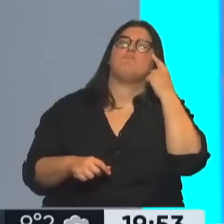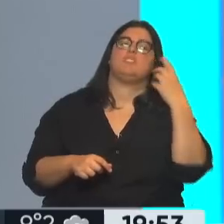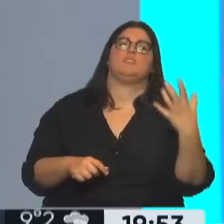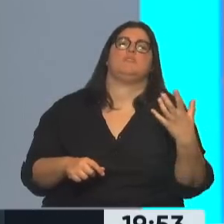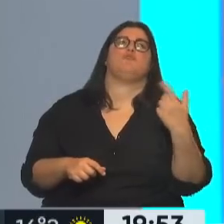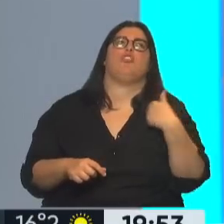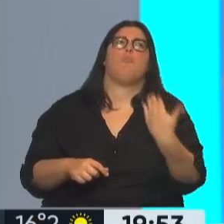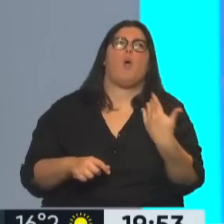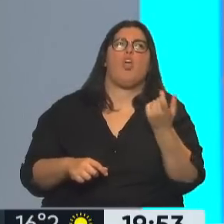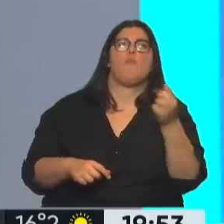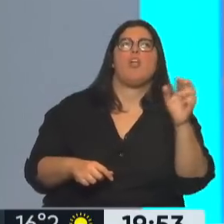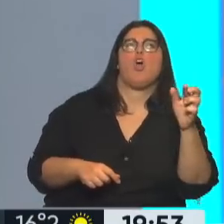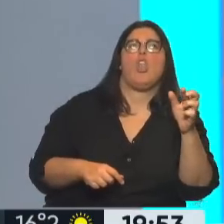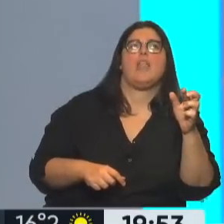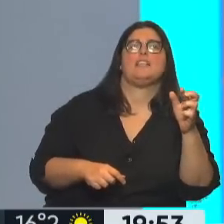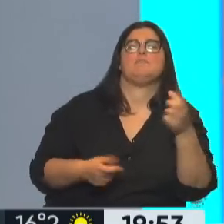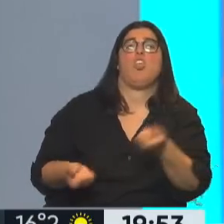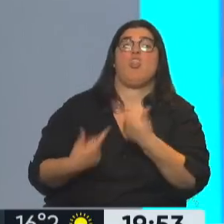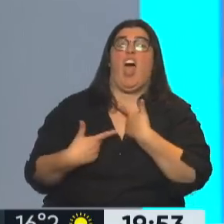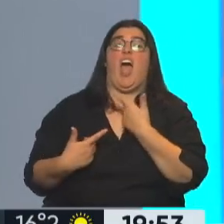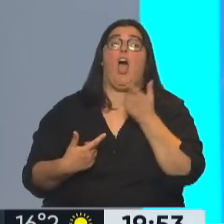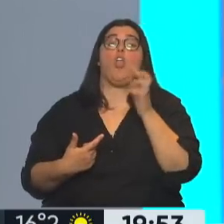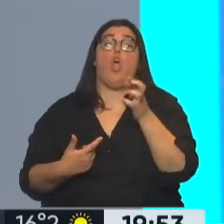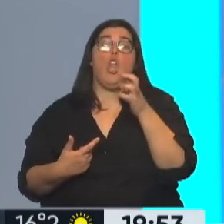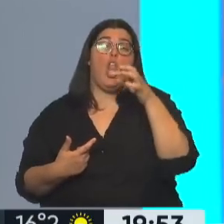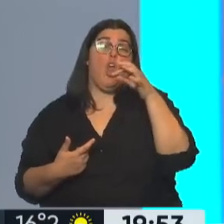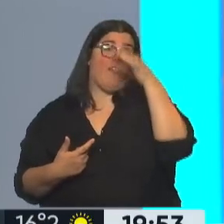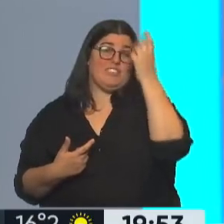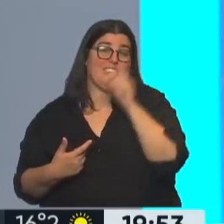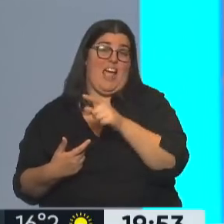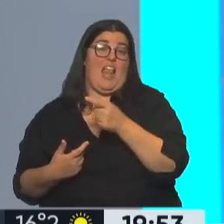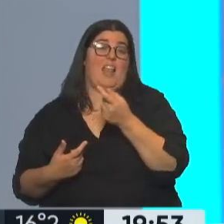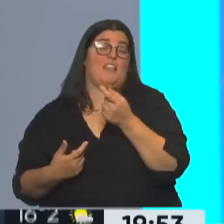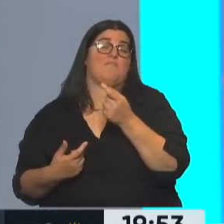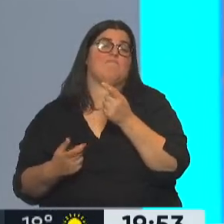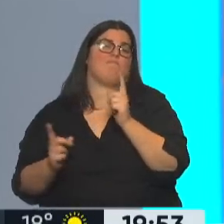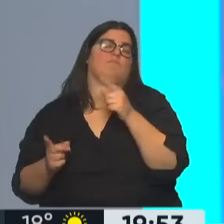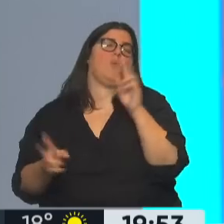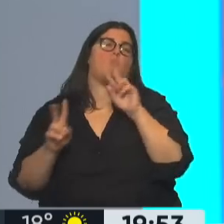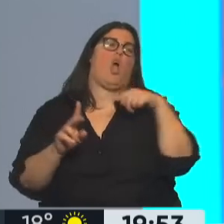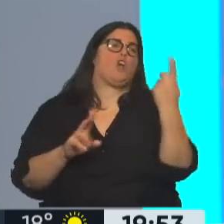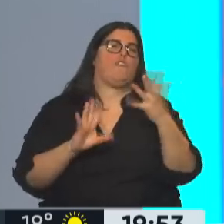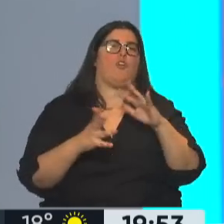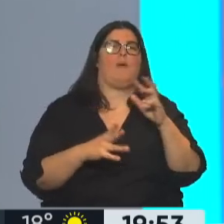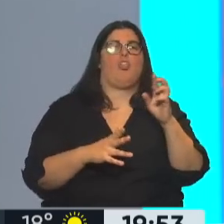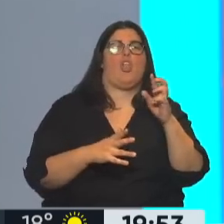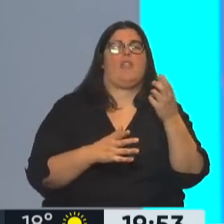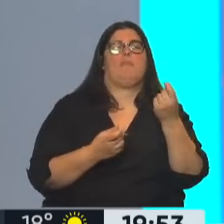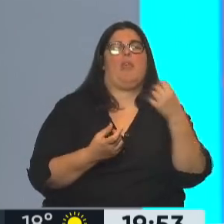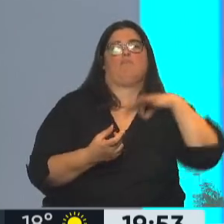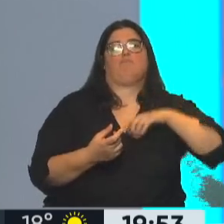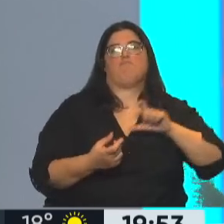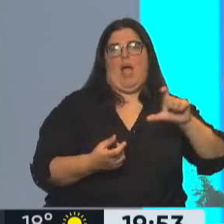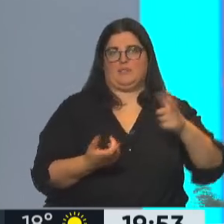pueden. Entonces, si yo no le doy dólar oficial, me van a remarcar a cualquier otro dólar con que puedan dolarizar su excedente.